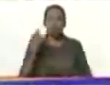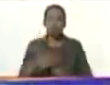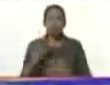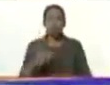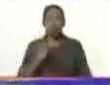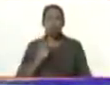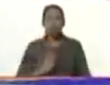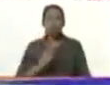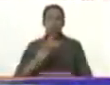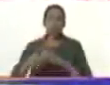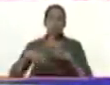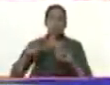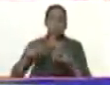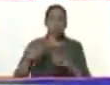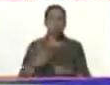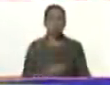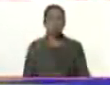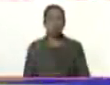Dale siempre.